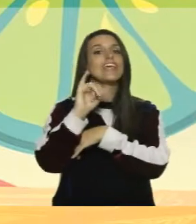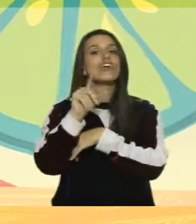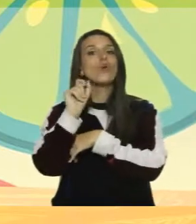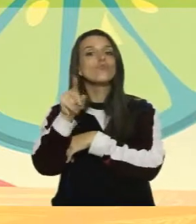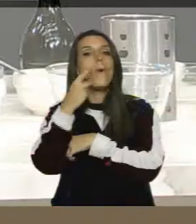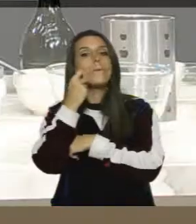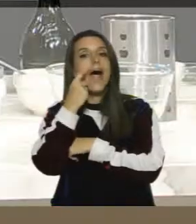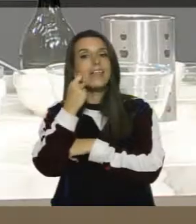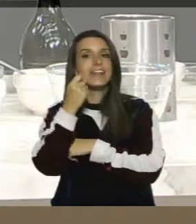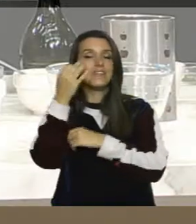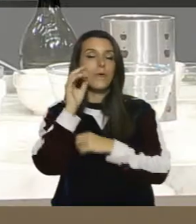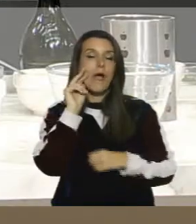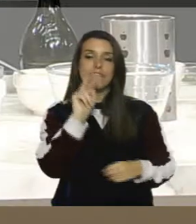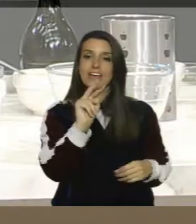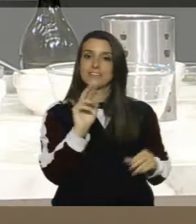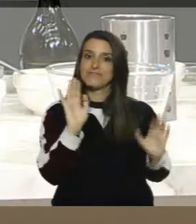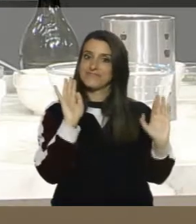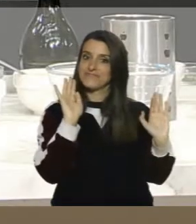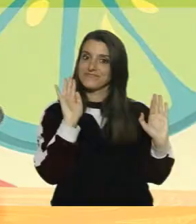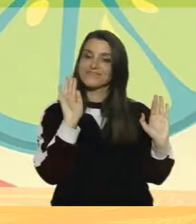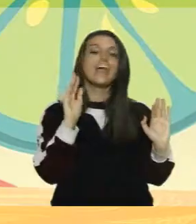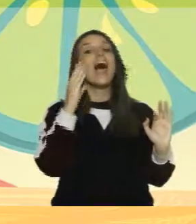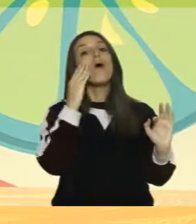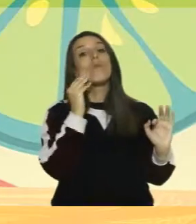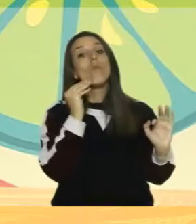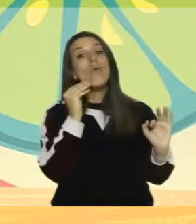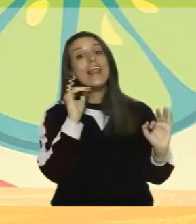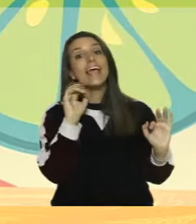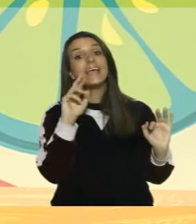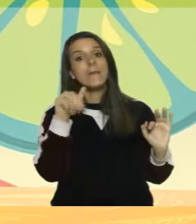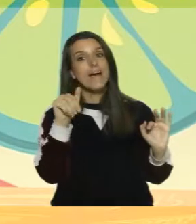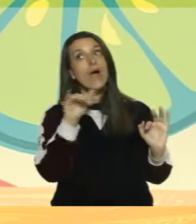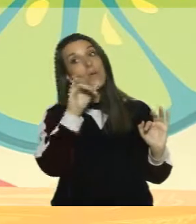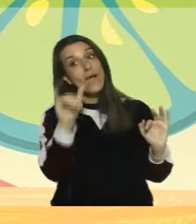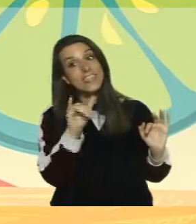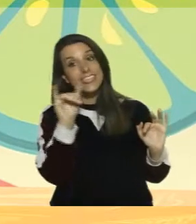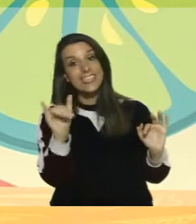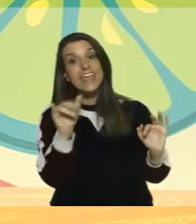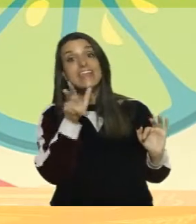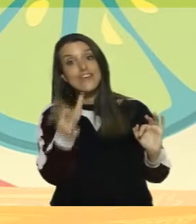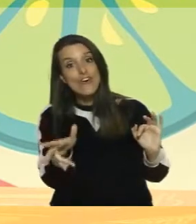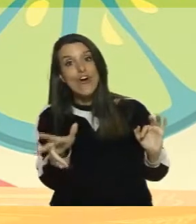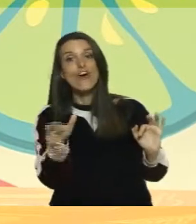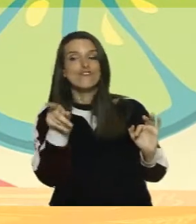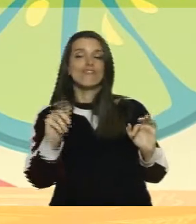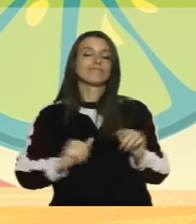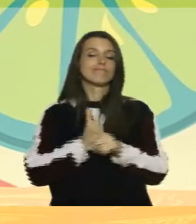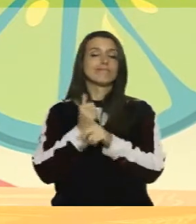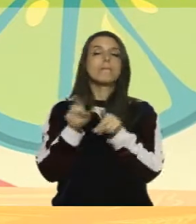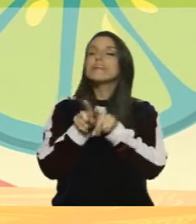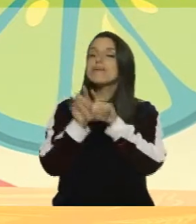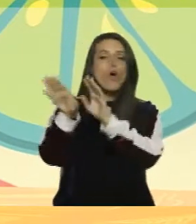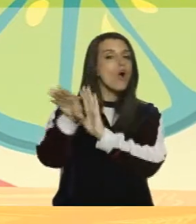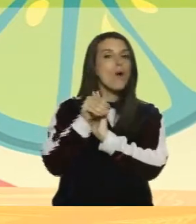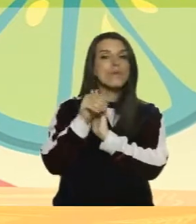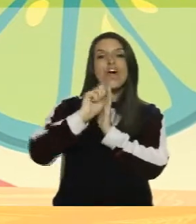seguro que está mirando, así que la abuela Irma le va. Bueno, le va abuela comentar. Irma, contéle a Kiko que su tip lo utilizo y es maravilloso.